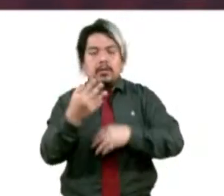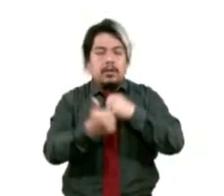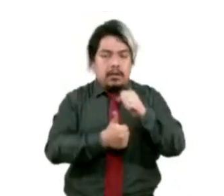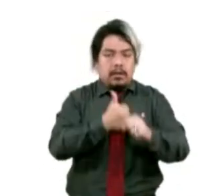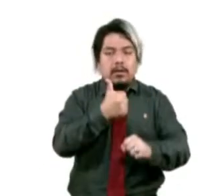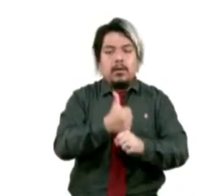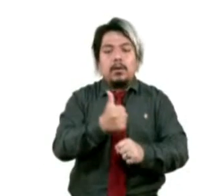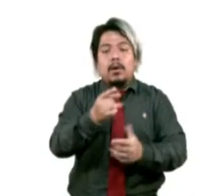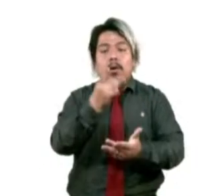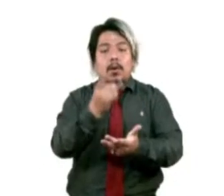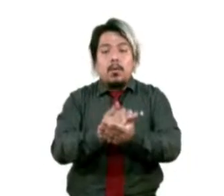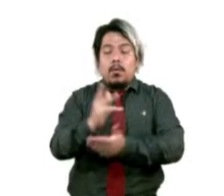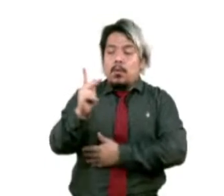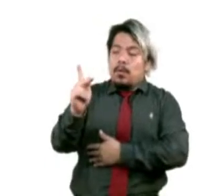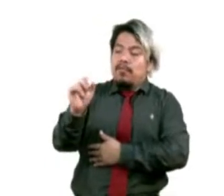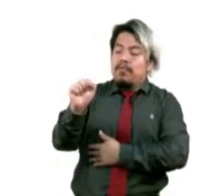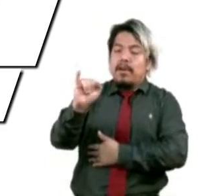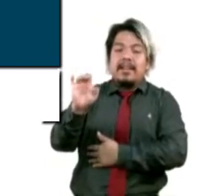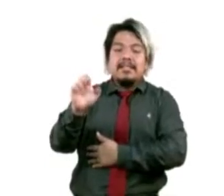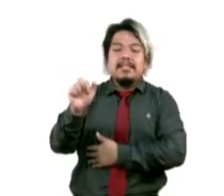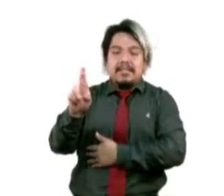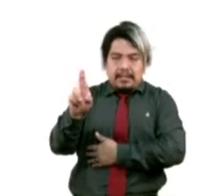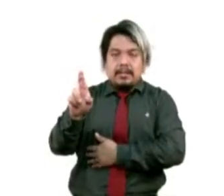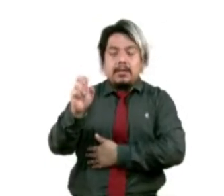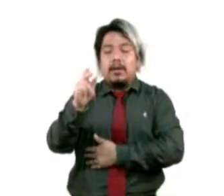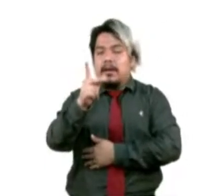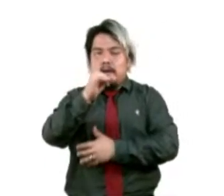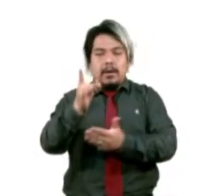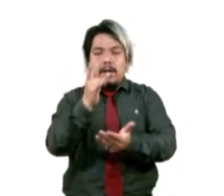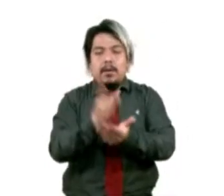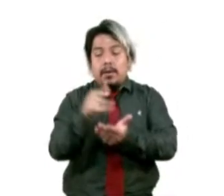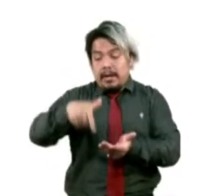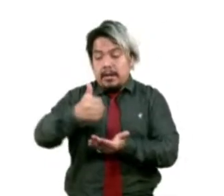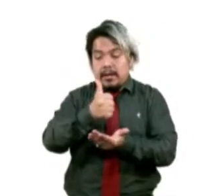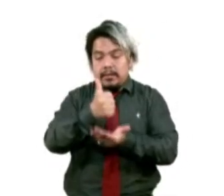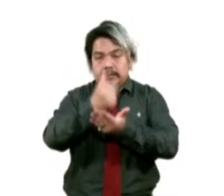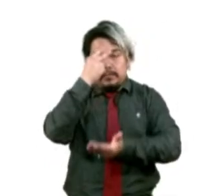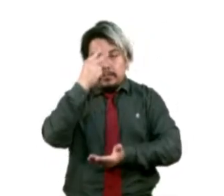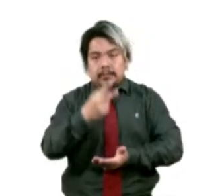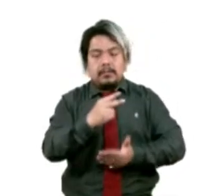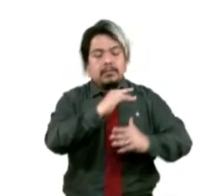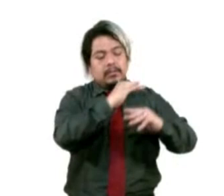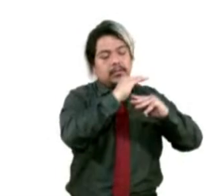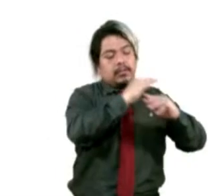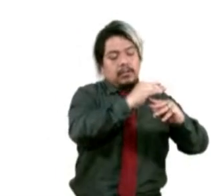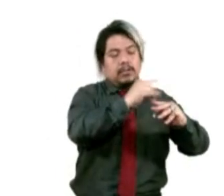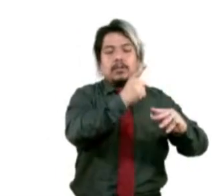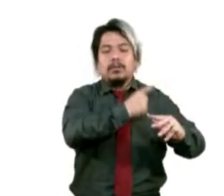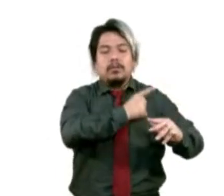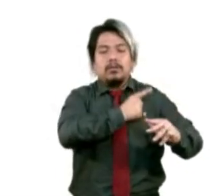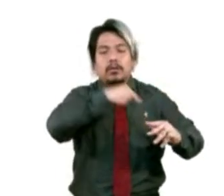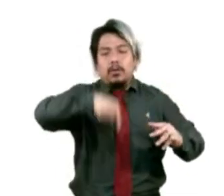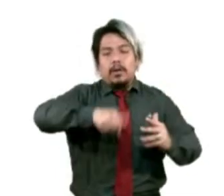a ser exclusivamente la dosis de Pfizer. Y en este momento, la Ciudad de México ha recibido dosis limitadas al número de residentes que tenemos